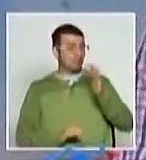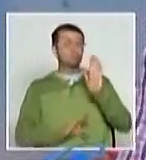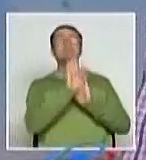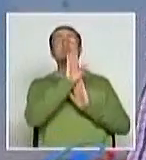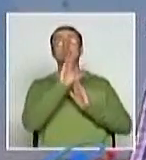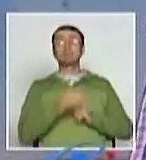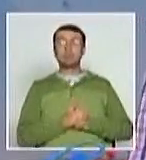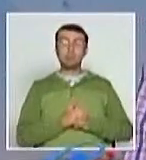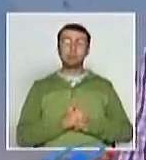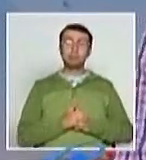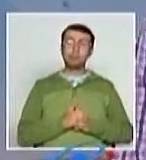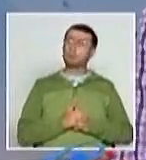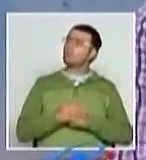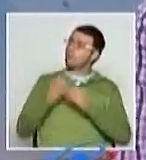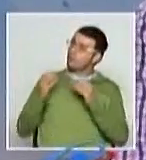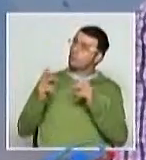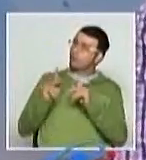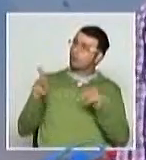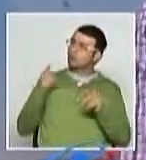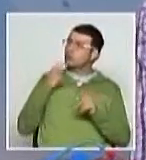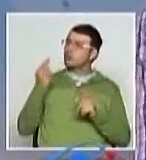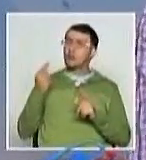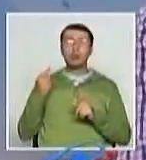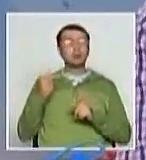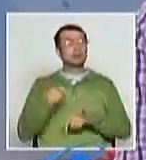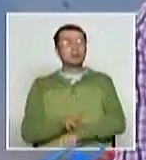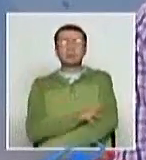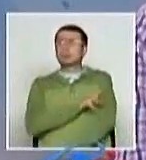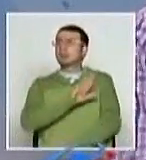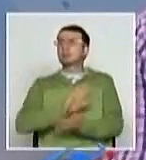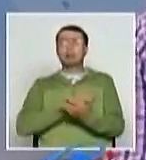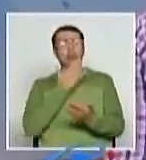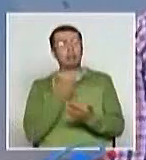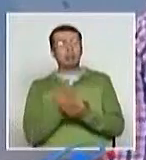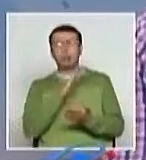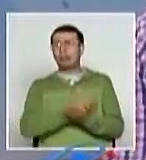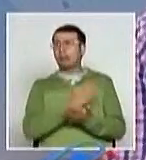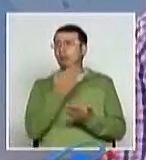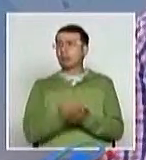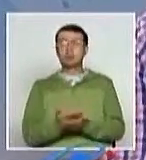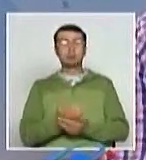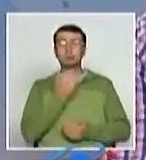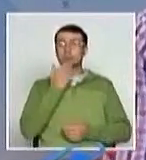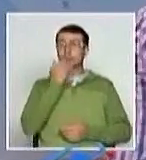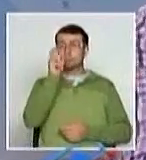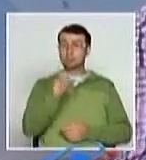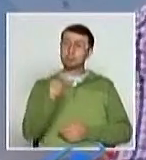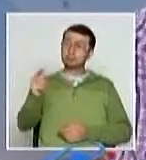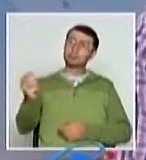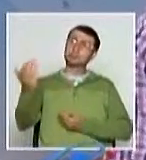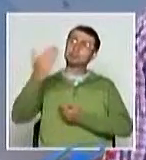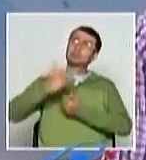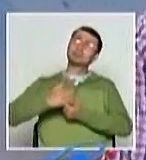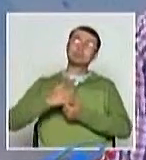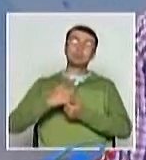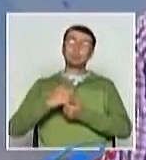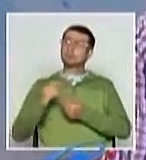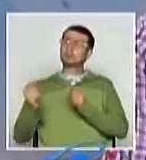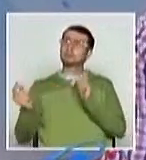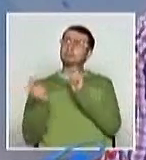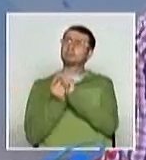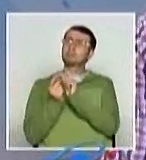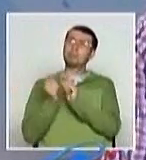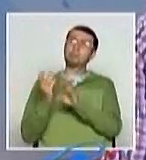personas hablan de los trastornos emocionales y por ejemplo cuando a mí me llega un paciente antes de ser remitido a